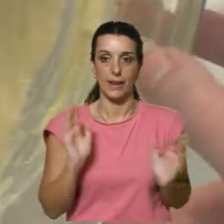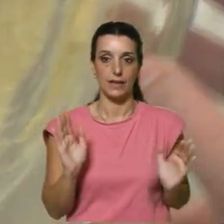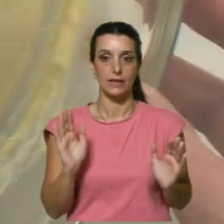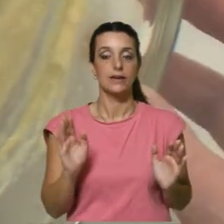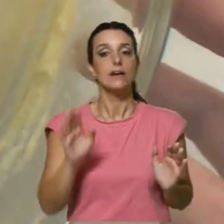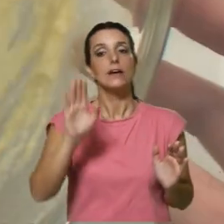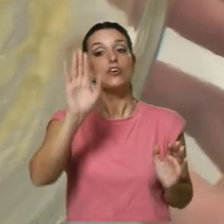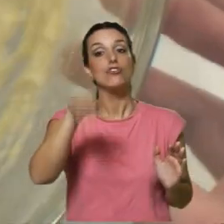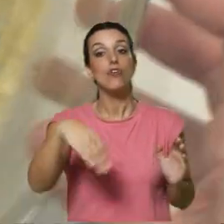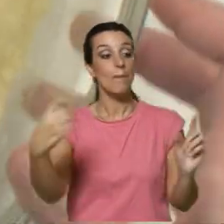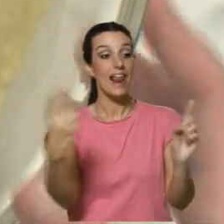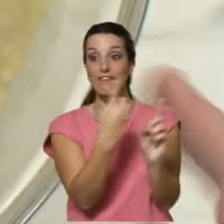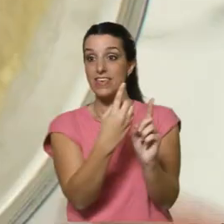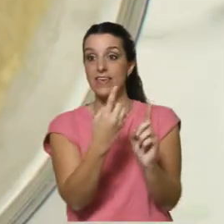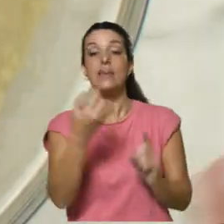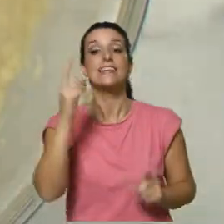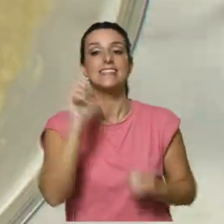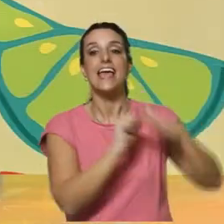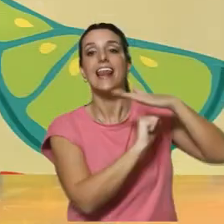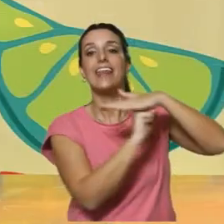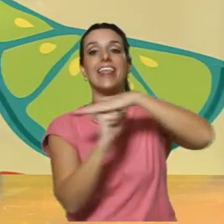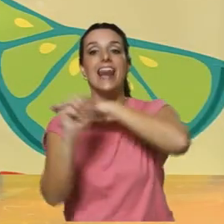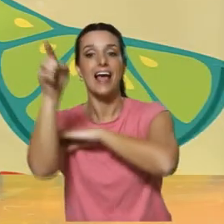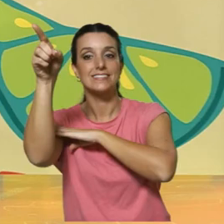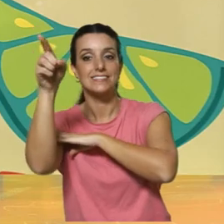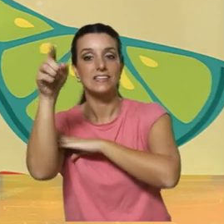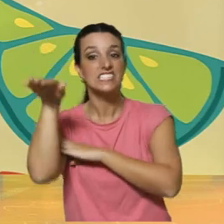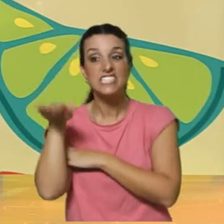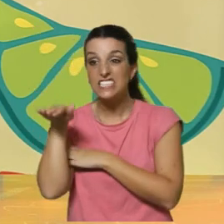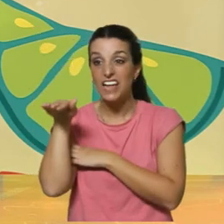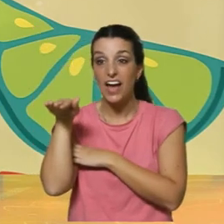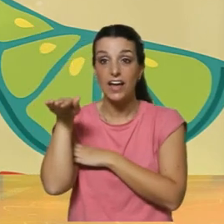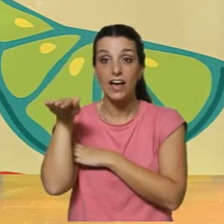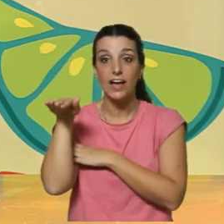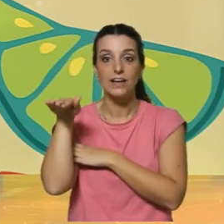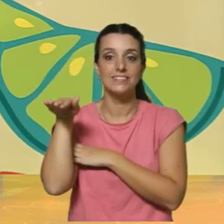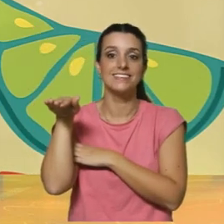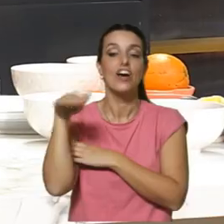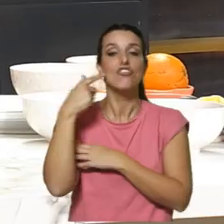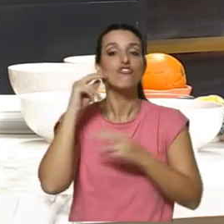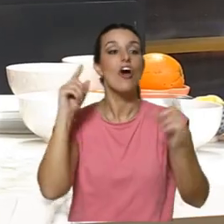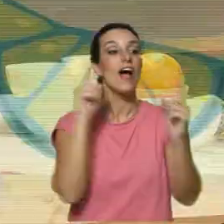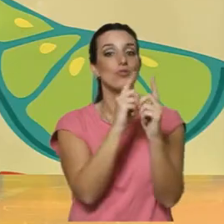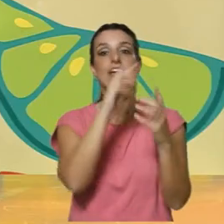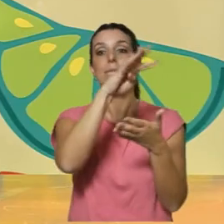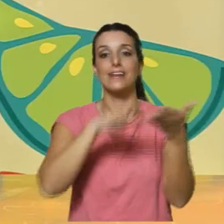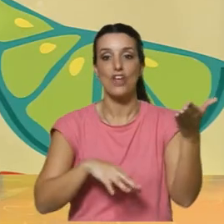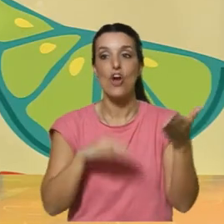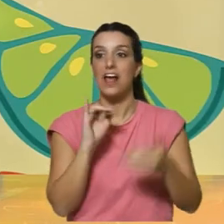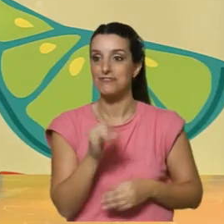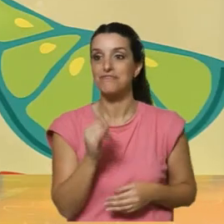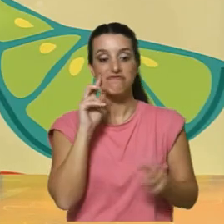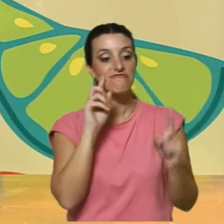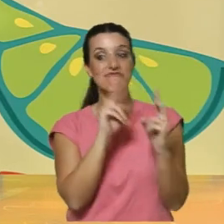Me la crucé en Atenas. ¿Ah, sí? Sí. Ah, chiquita, sí. Yo me la crucé en Barcelona. ¿No? Sí. Digo, me sorprende